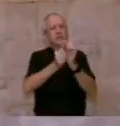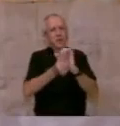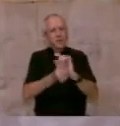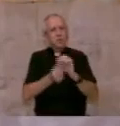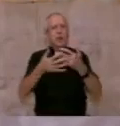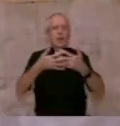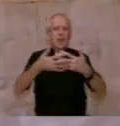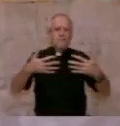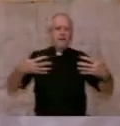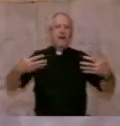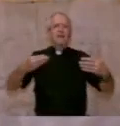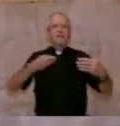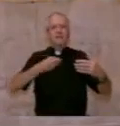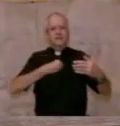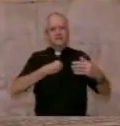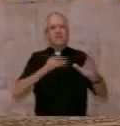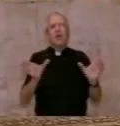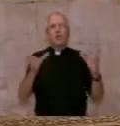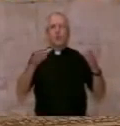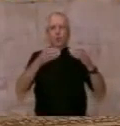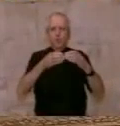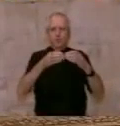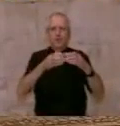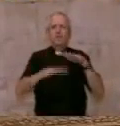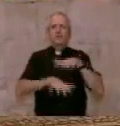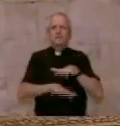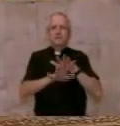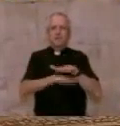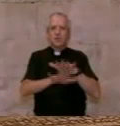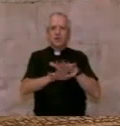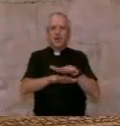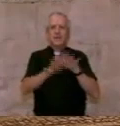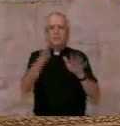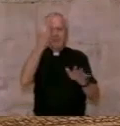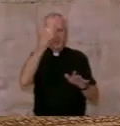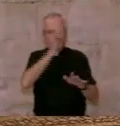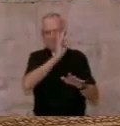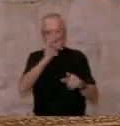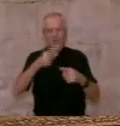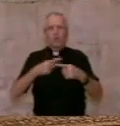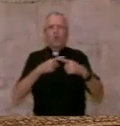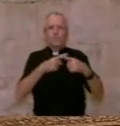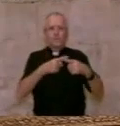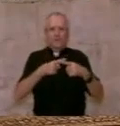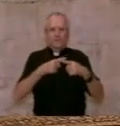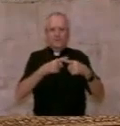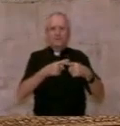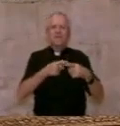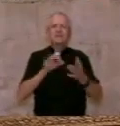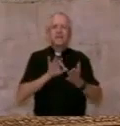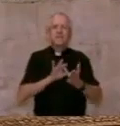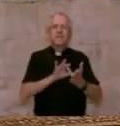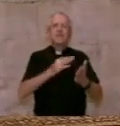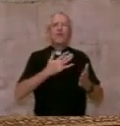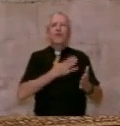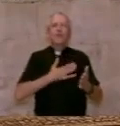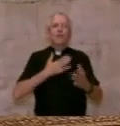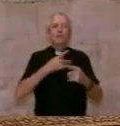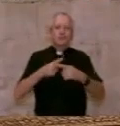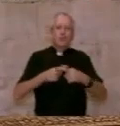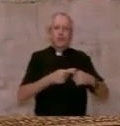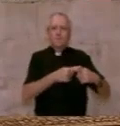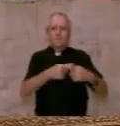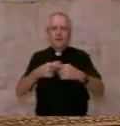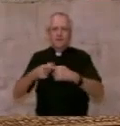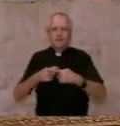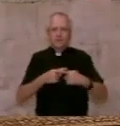un lema eclesial, comunitario, sinodal, de fe compartida, de servicio gozoso compartido. En